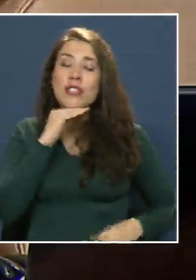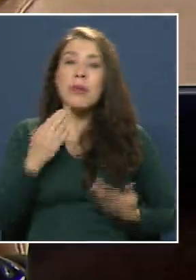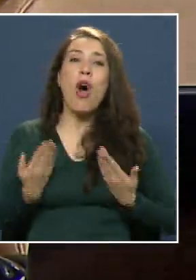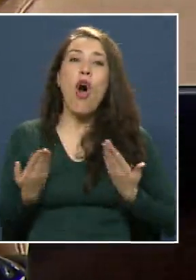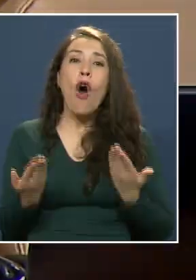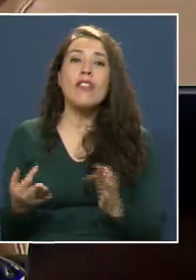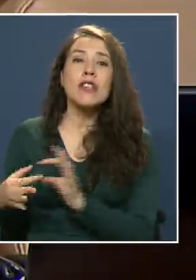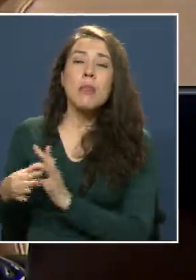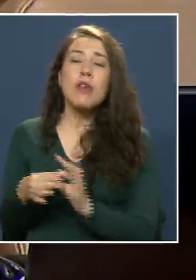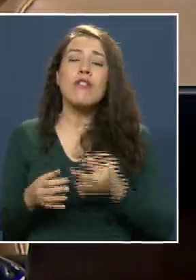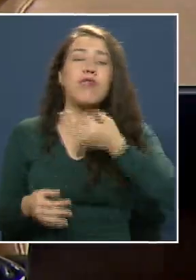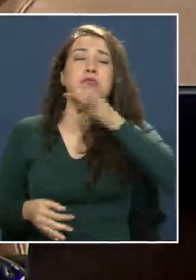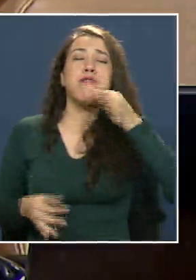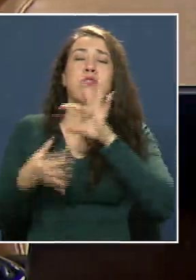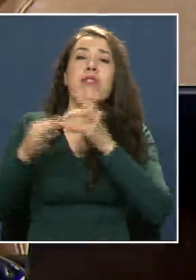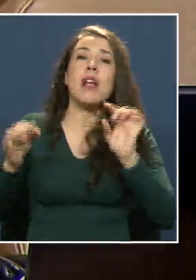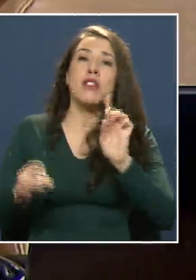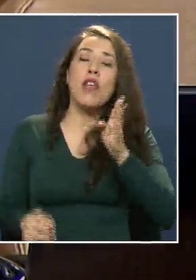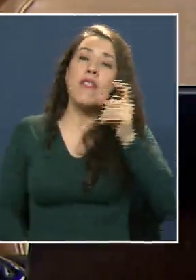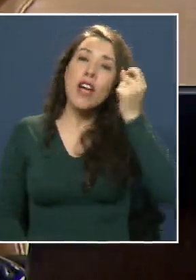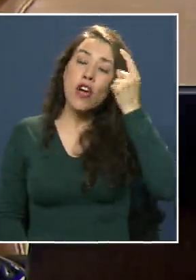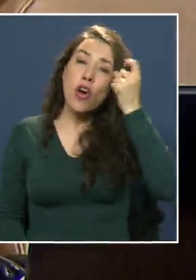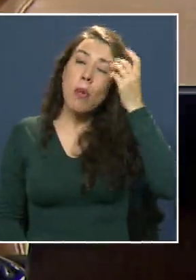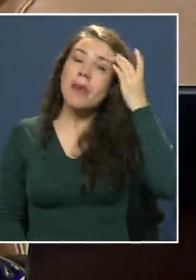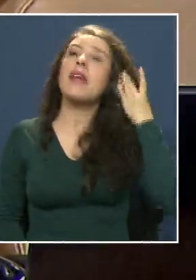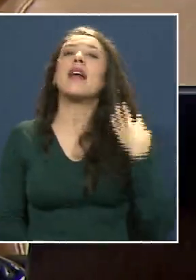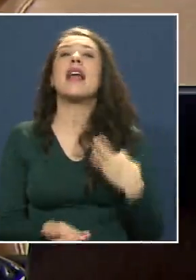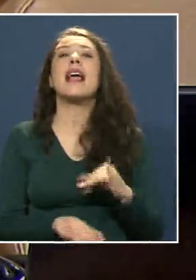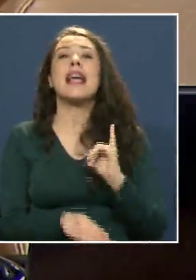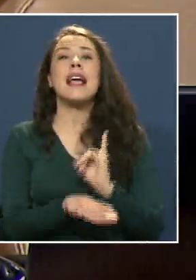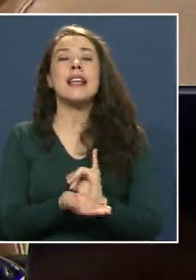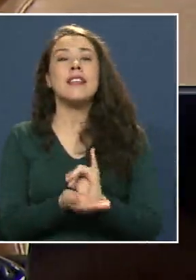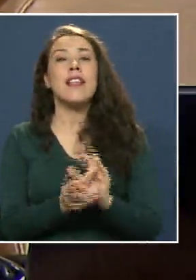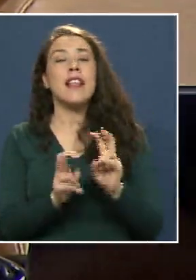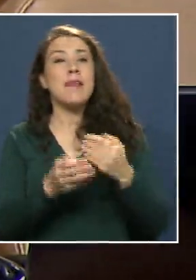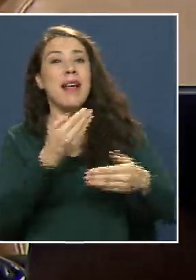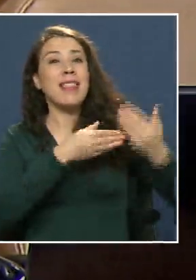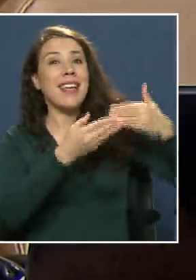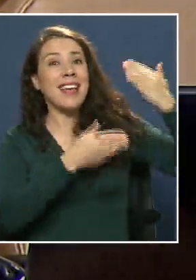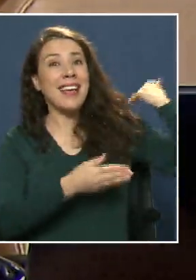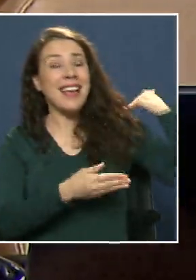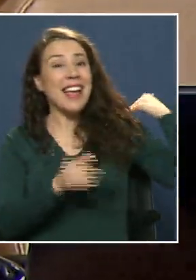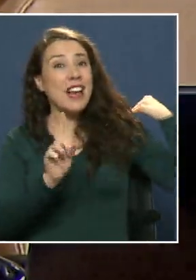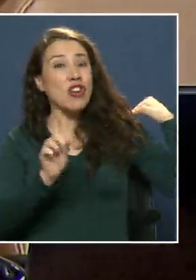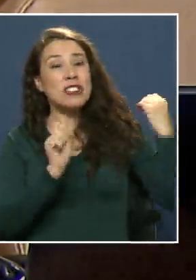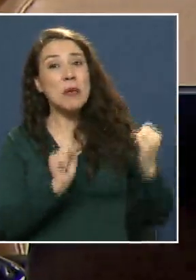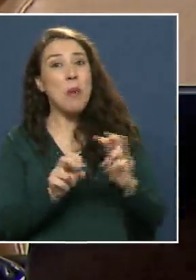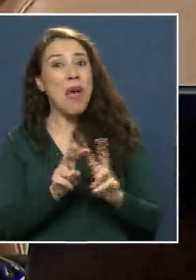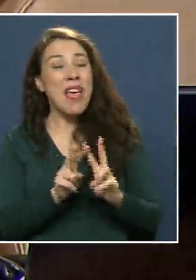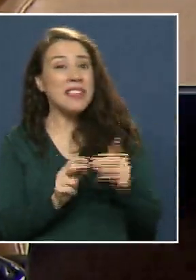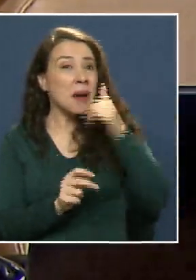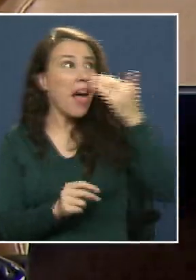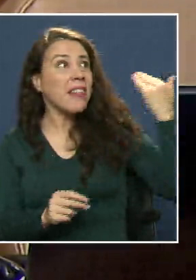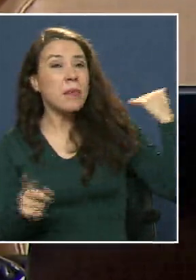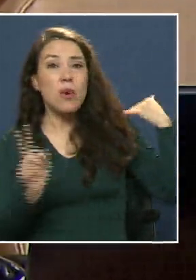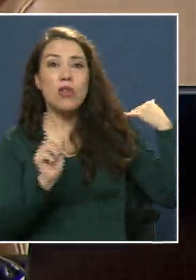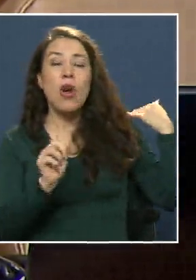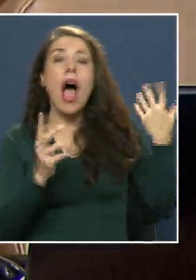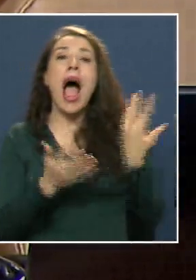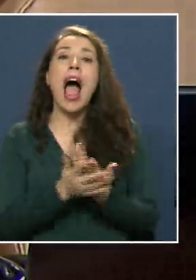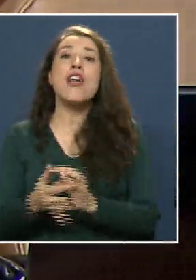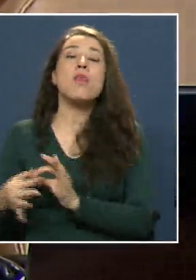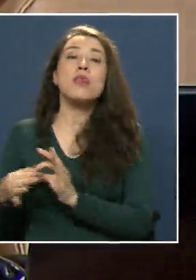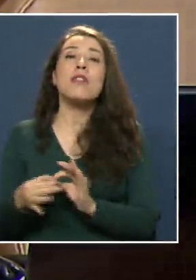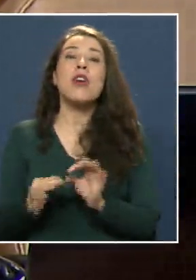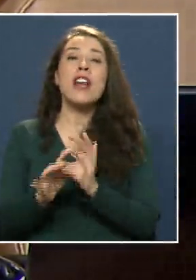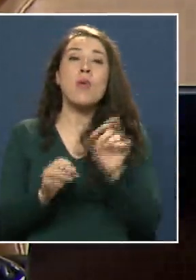ofrecer razones retóricas, sino que hay que entender que la institución de la irretroactividad de la ley penal tiene una razón muy de fondo, que es que nadie pueda ser